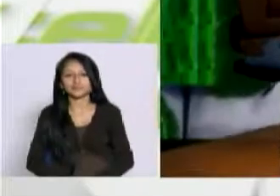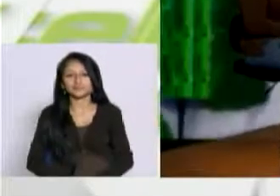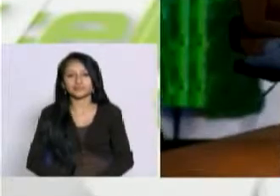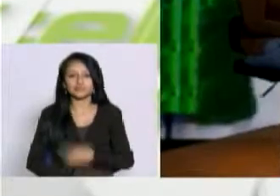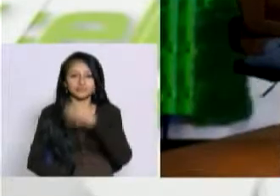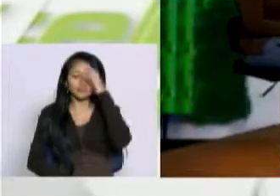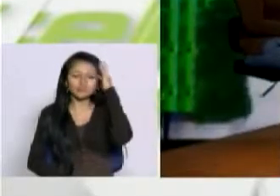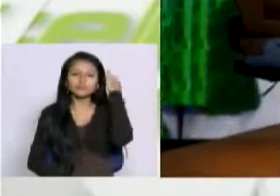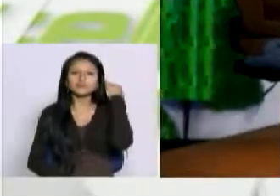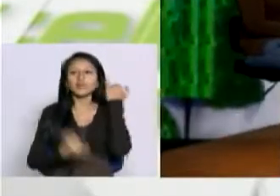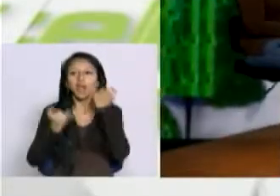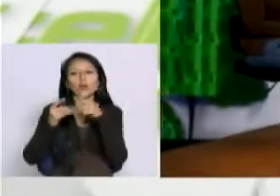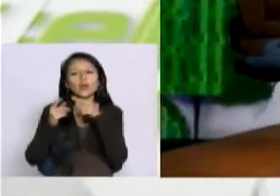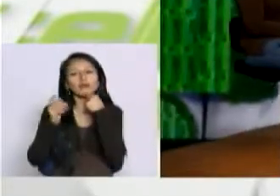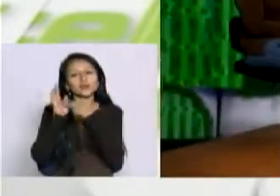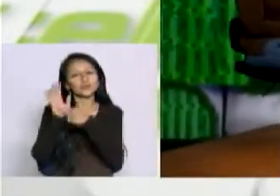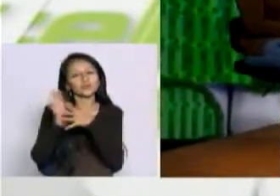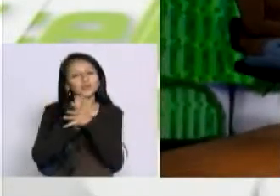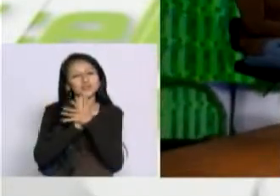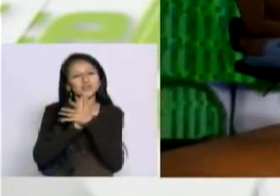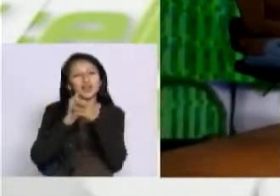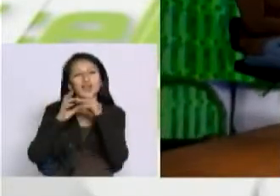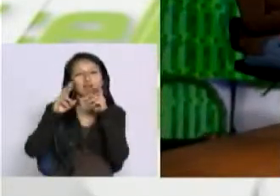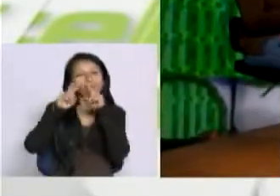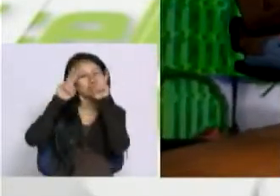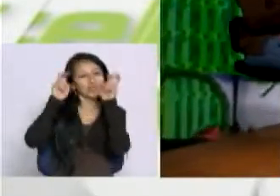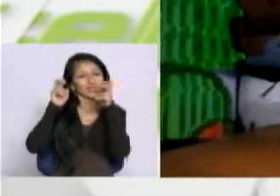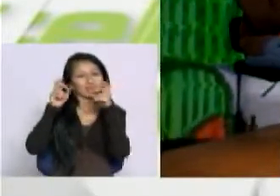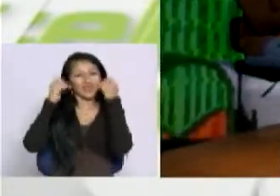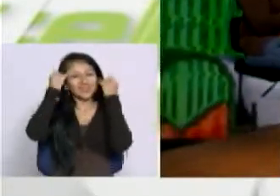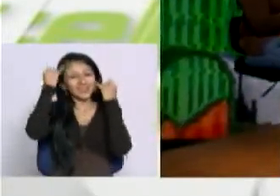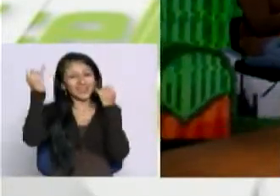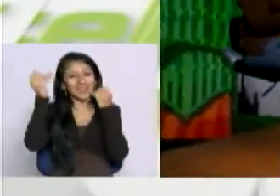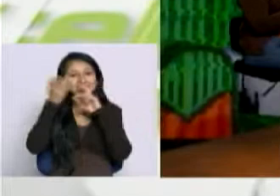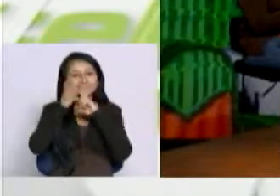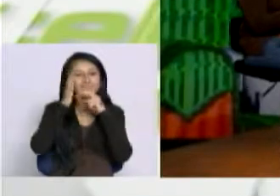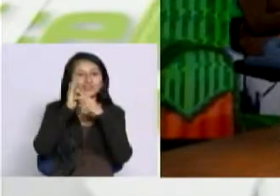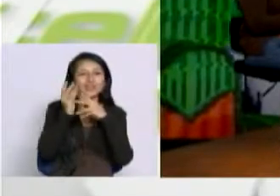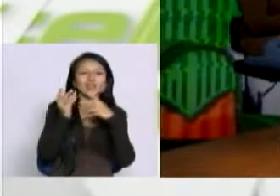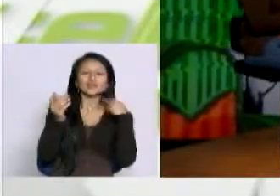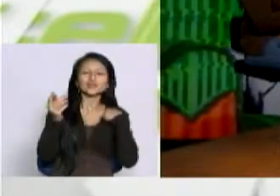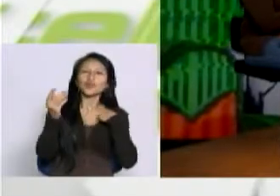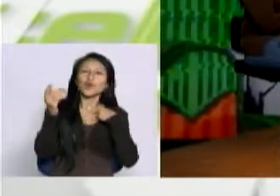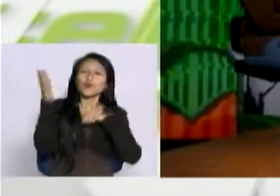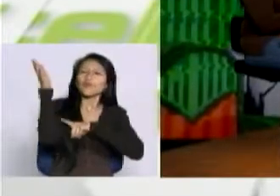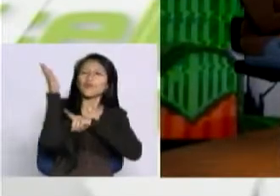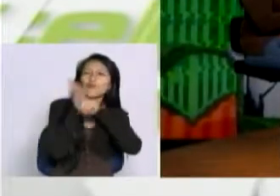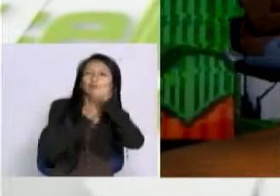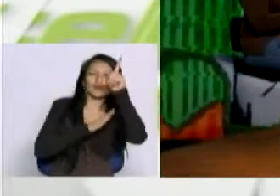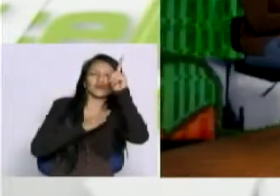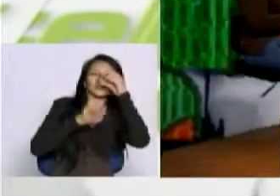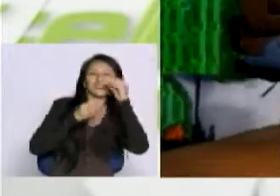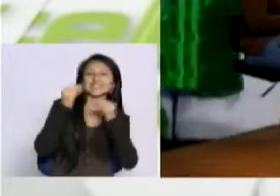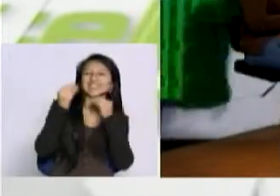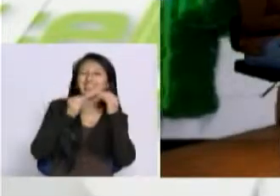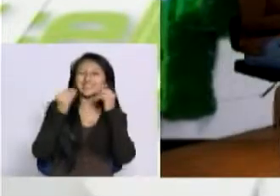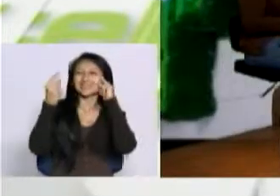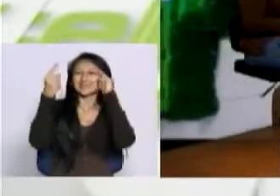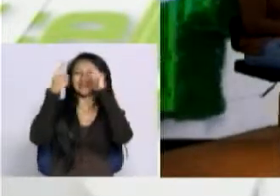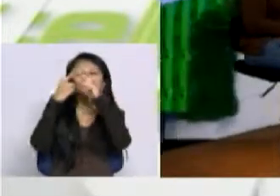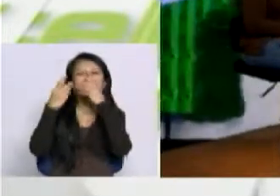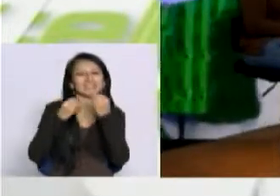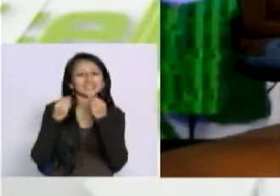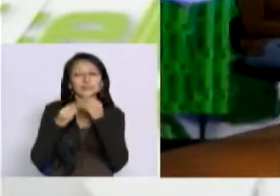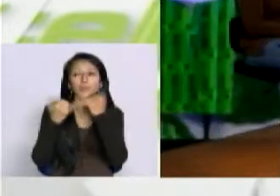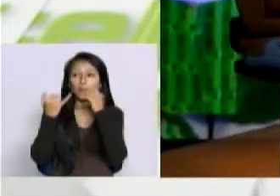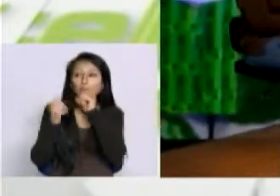este espacio que gusta muchísimo y es la ruta del éxito. Ustedes van a continuar entrevistando actores, personajes públicos